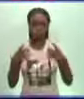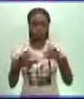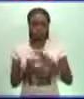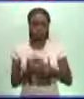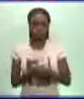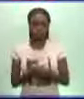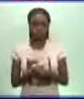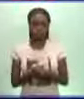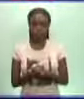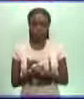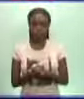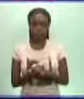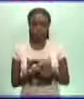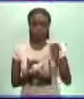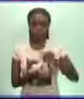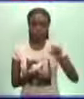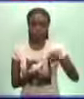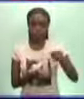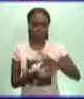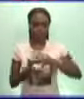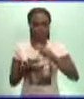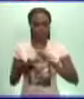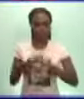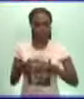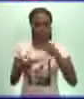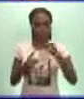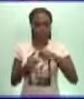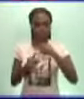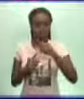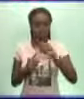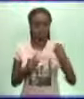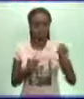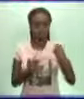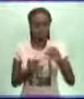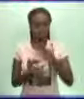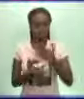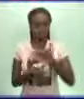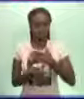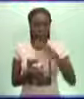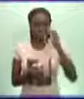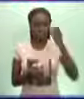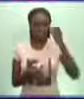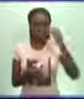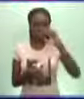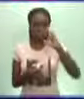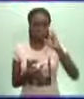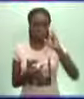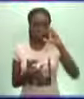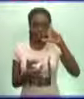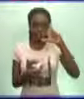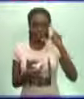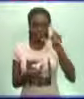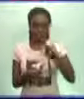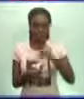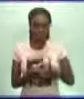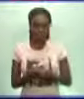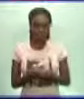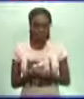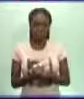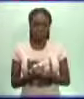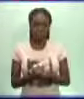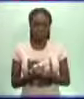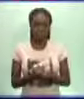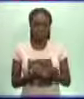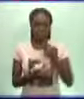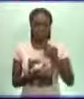Solás, en una versión que lleva como título solamente Cecilia. Por lo tanto, cuando la observamos,